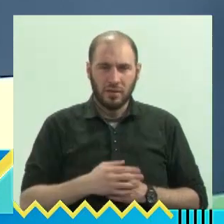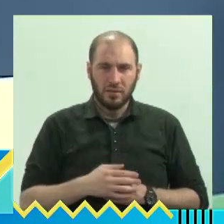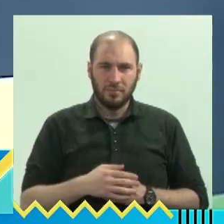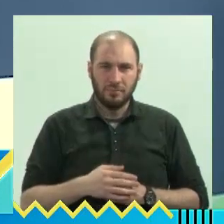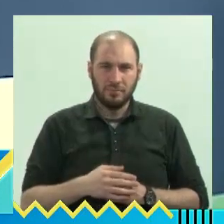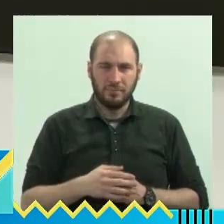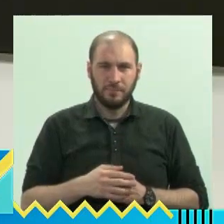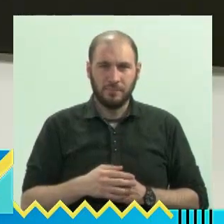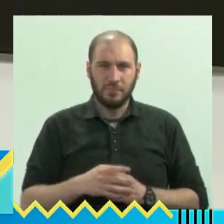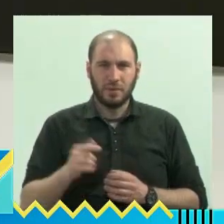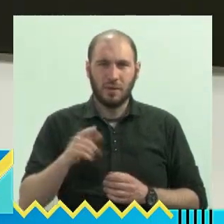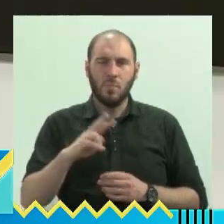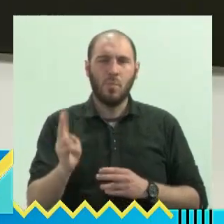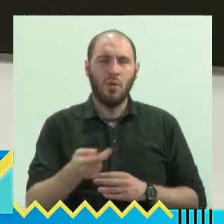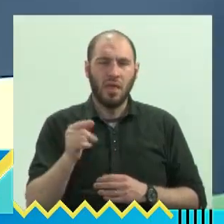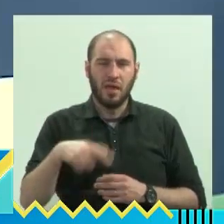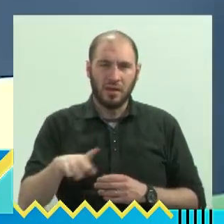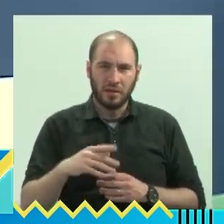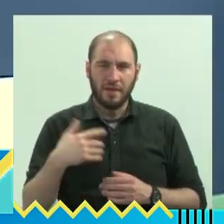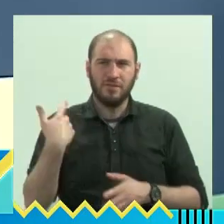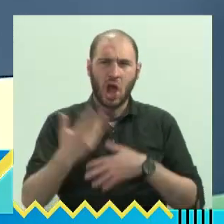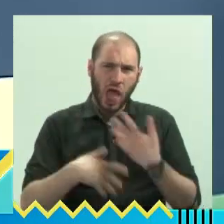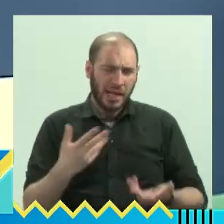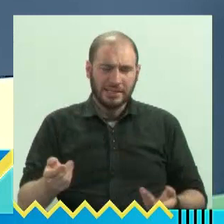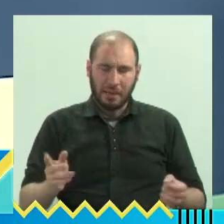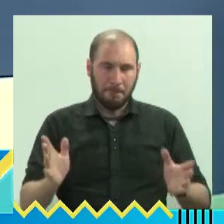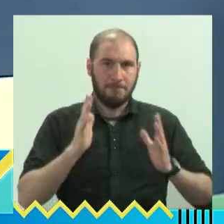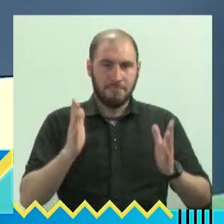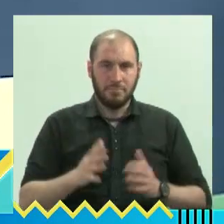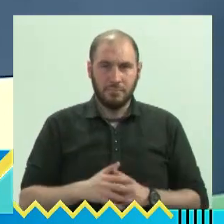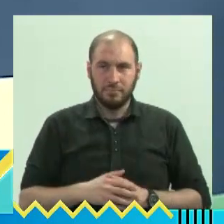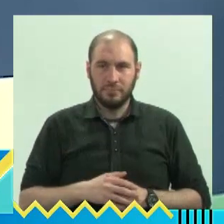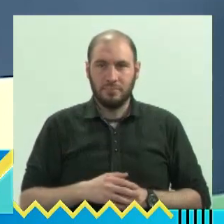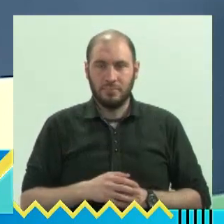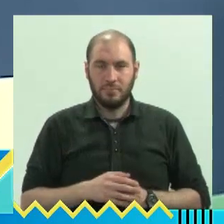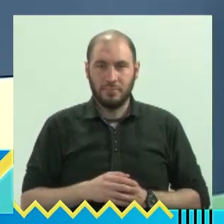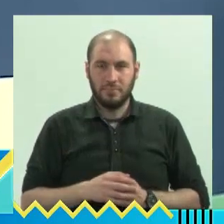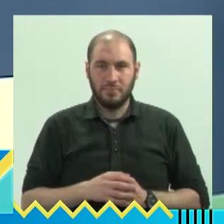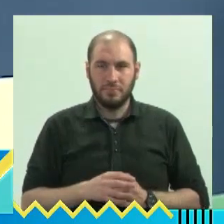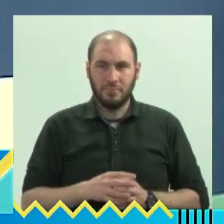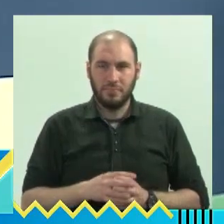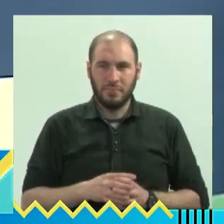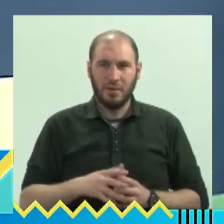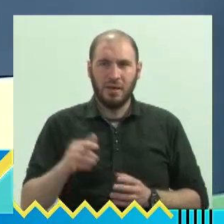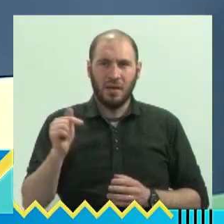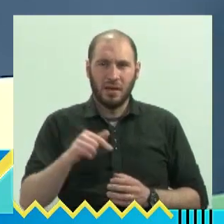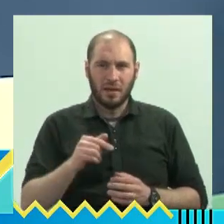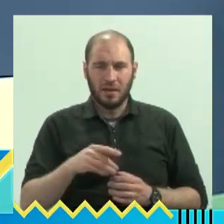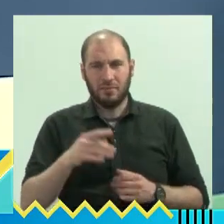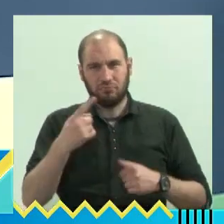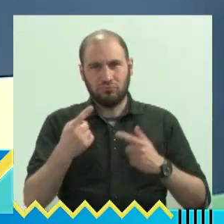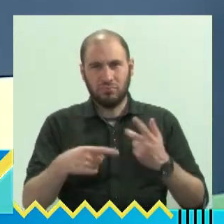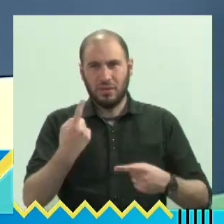mitos, ¿no? O sea, y sobre todo las muertes violentas, inesperadas, son, si vos ves los casos de Gilda,